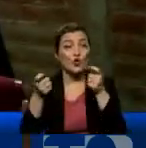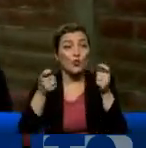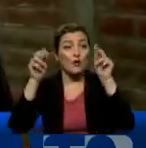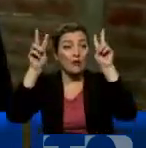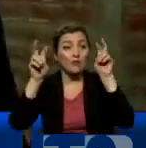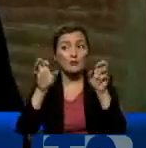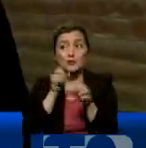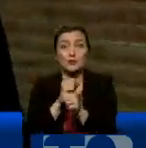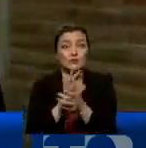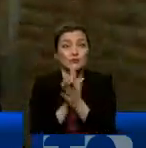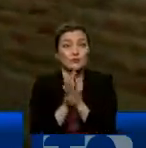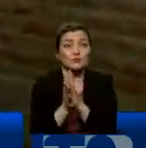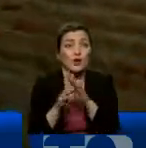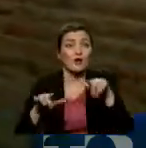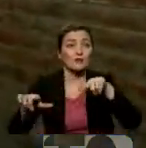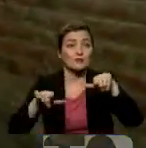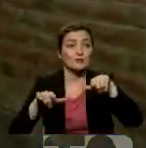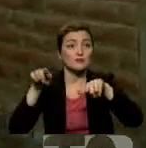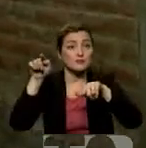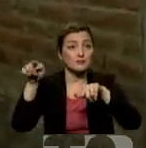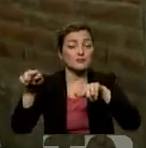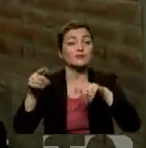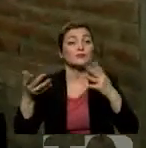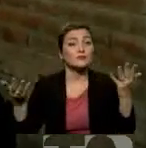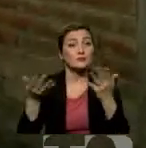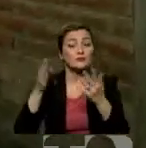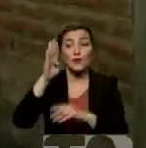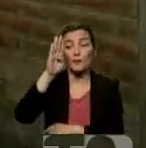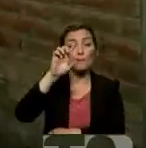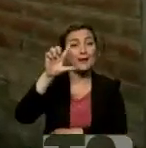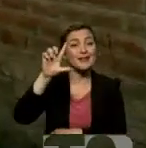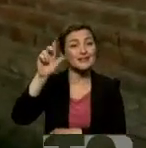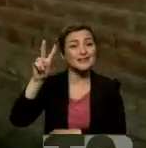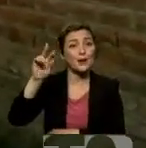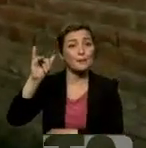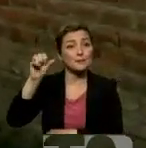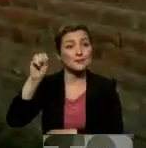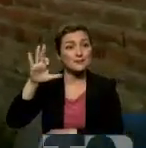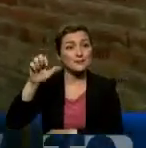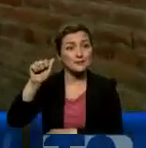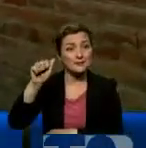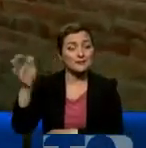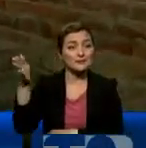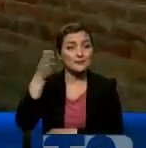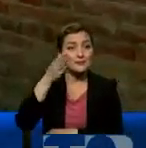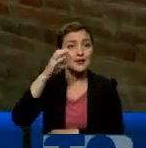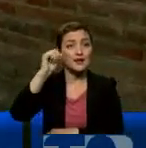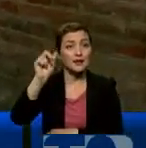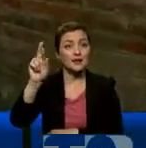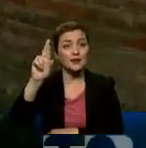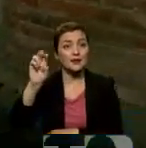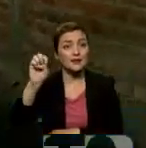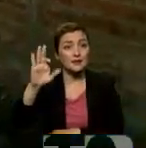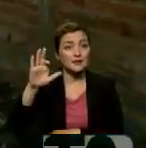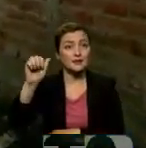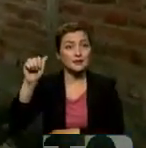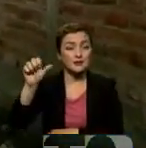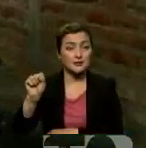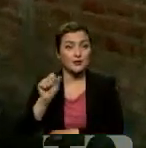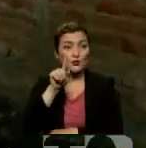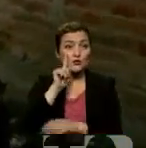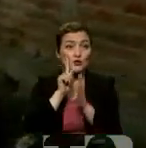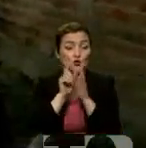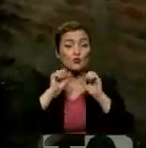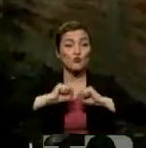tema de la inseguridad aquí en este sector, el sector de Bella Vista de Carretas. Recuerde también que si usted desea hacer sus denuncias, puede